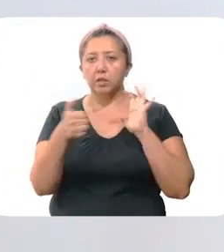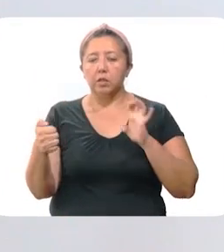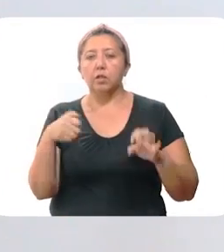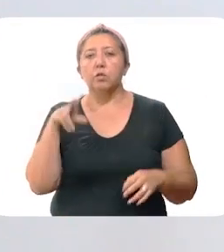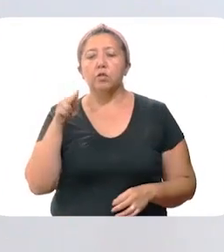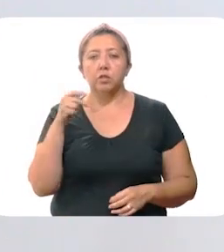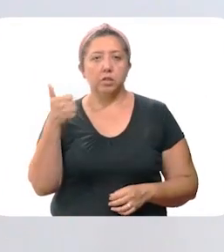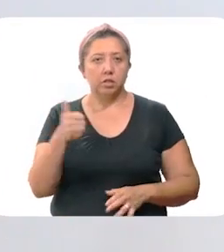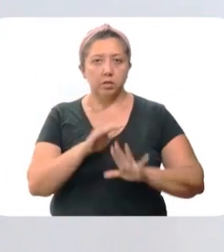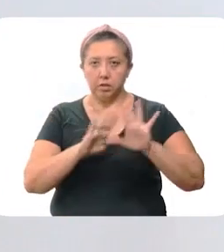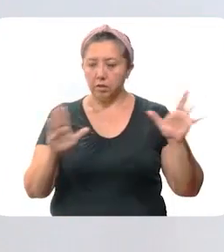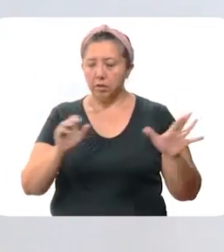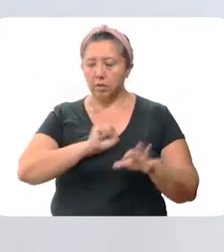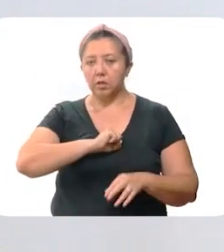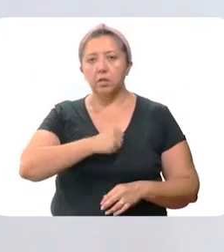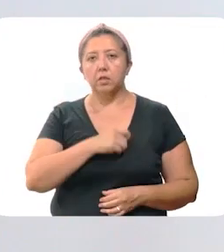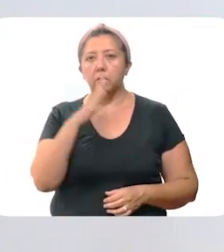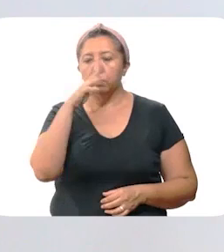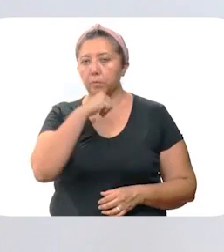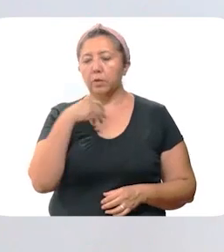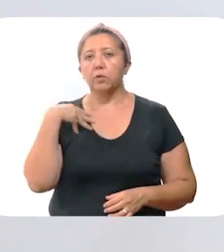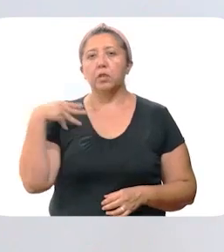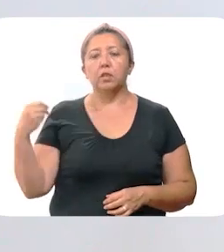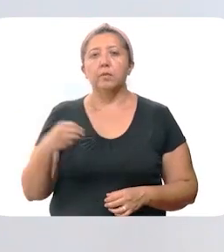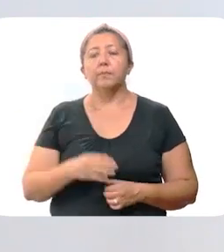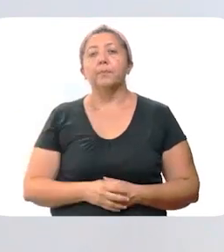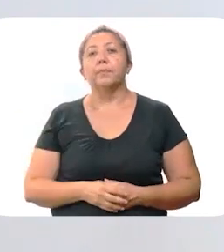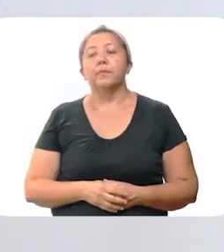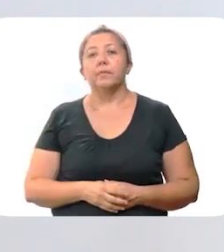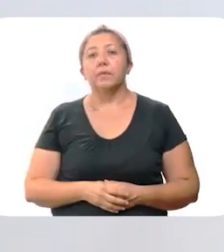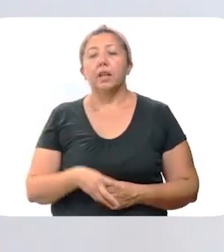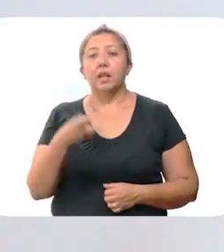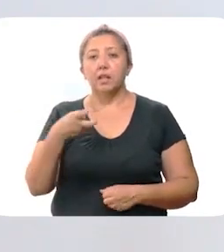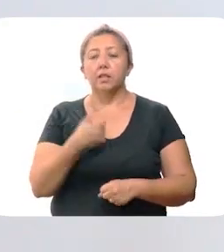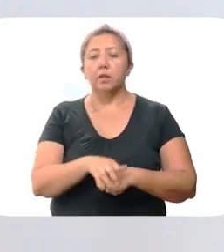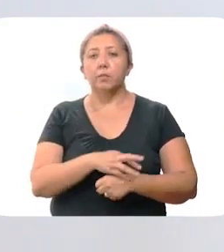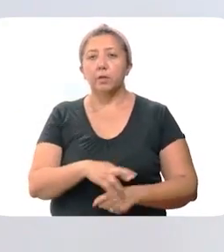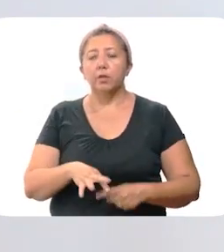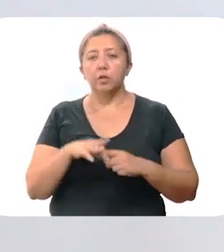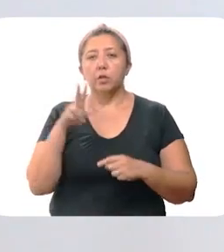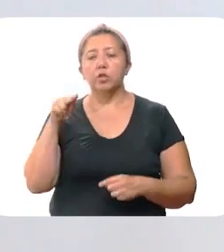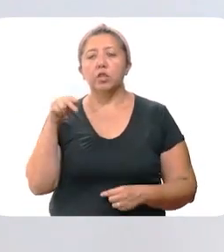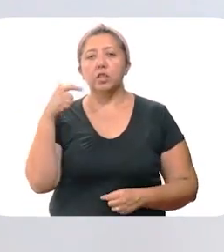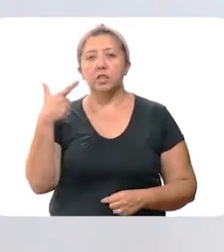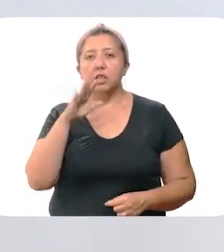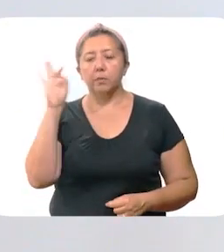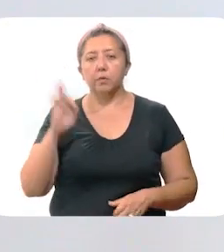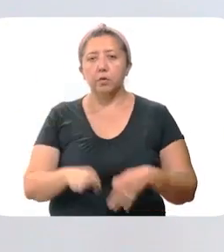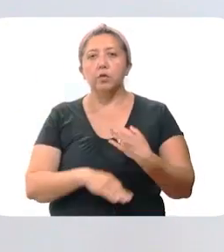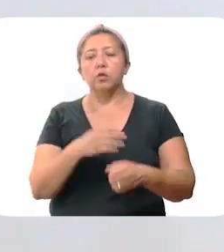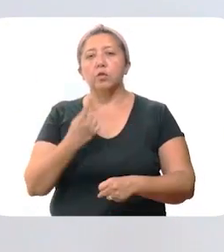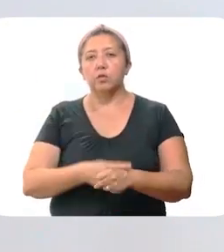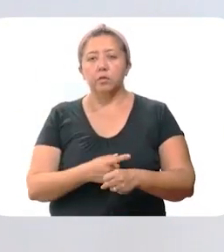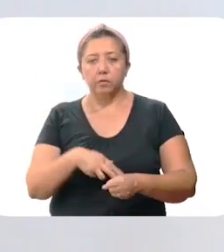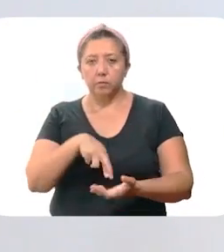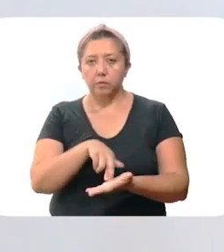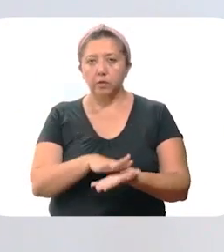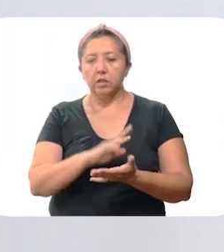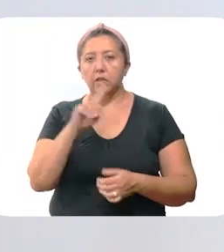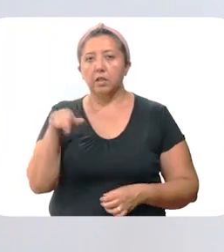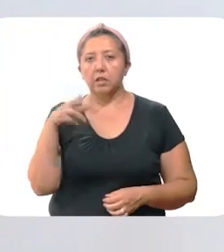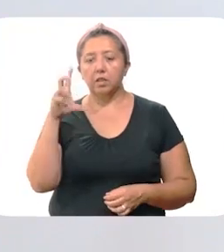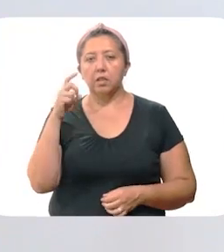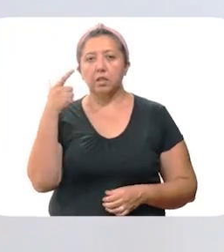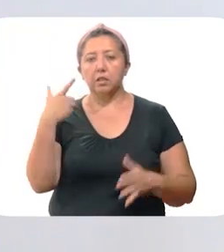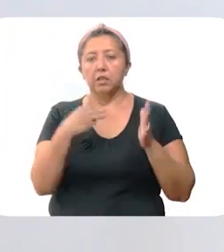32.686 pacientes ya se recuperaron, no presentan síntomas ni pueden contagiar. Esta cifra representa el 87% del total de contagios registrados, que